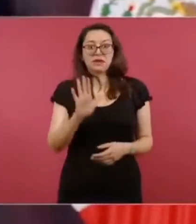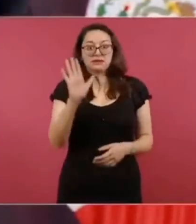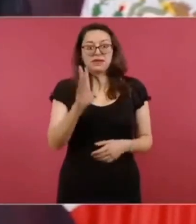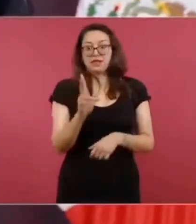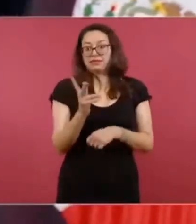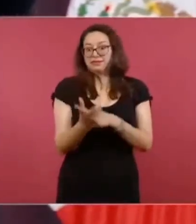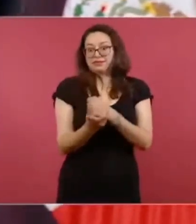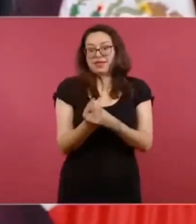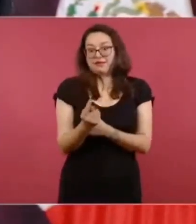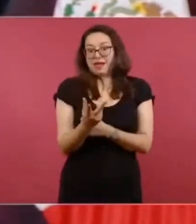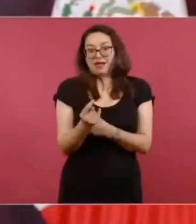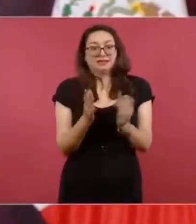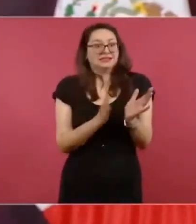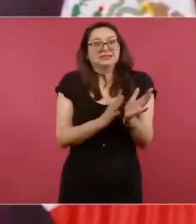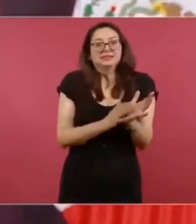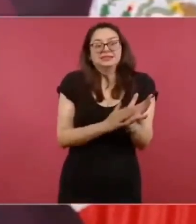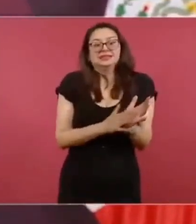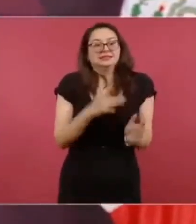El grupo